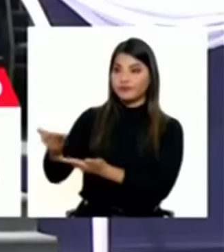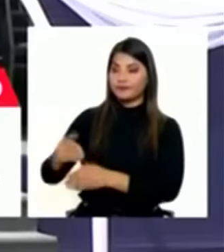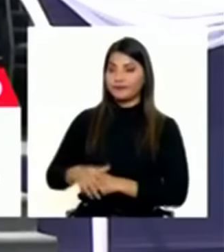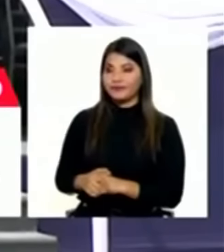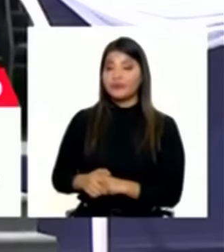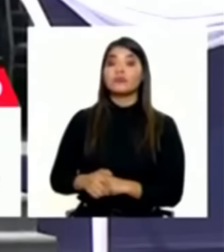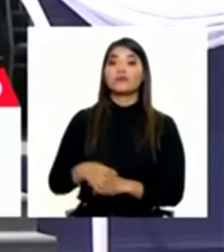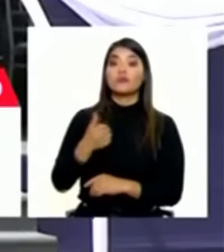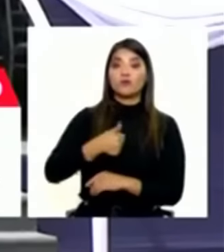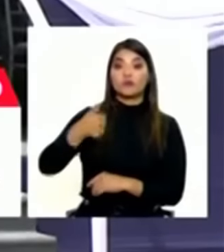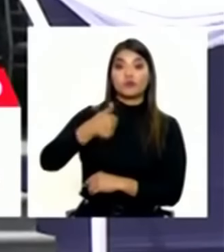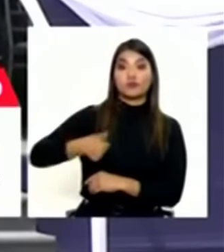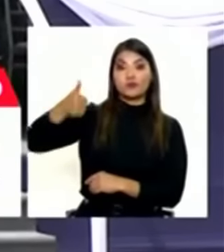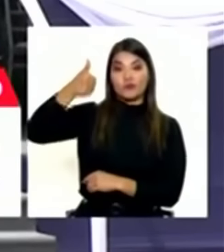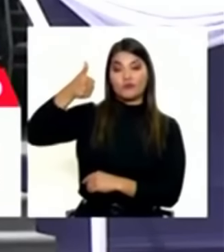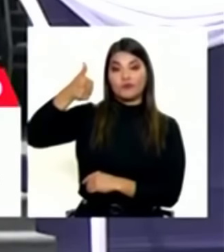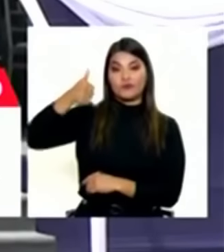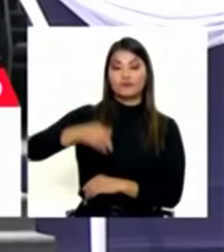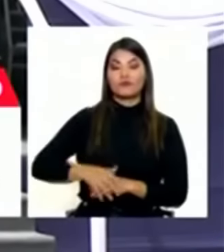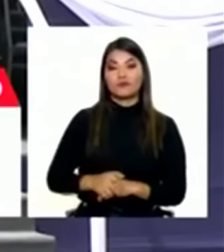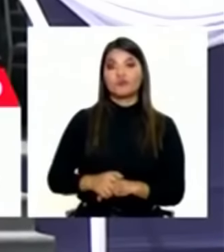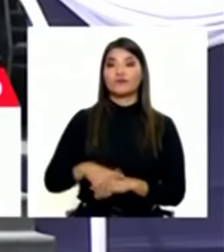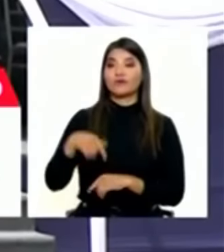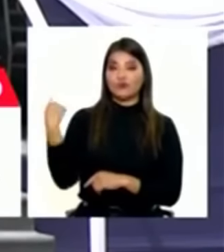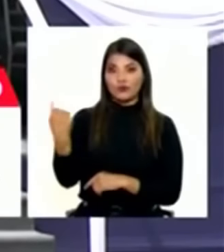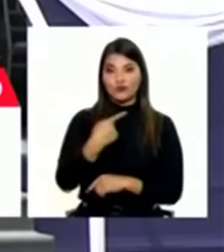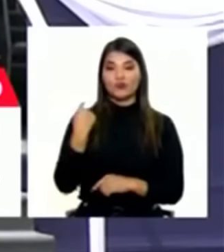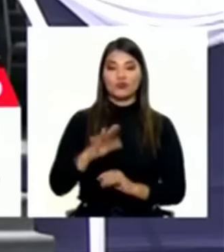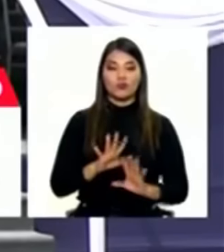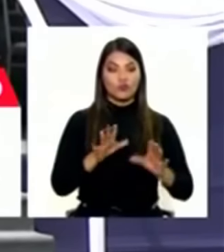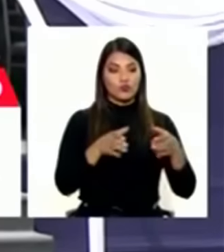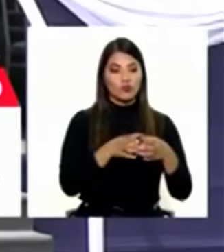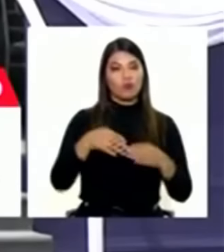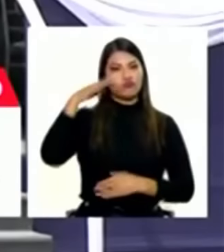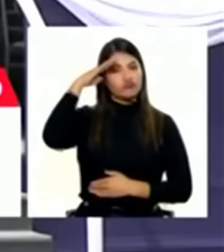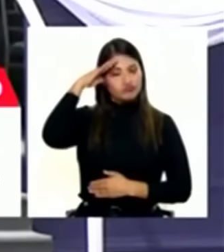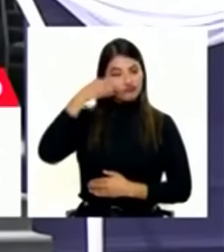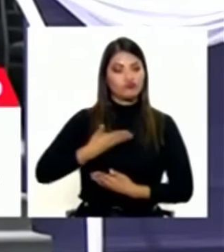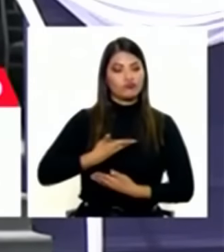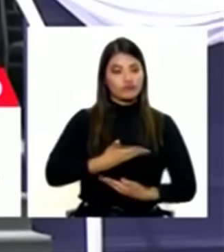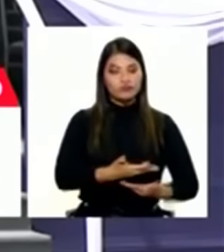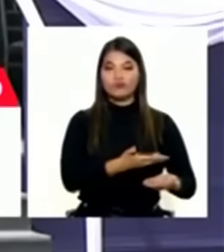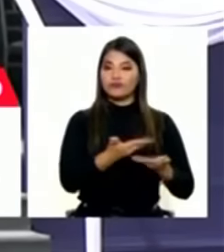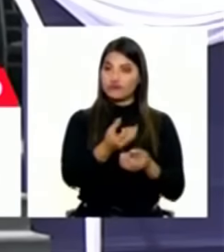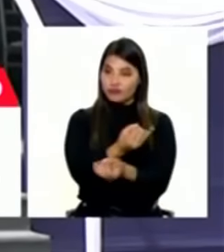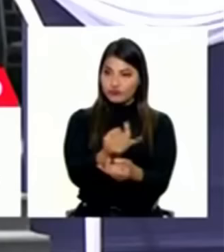Jefe del Comando Conjunto de las Fuerzas Armadas,